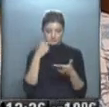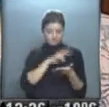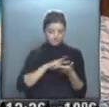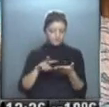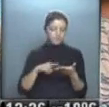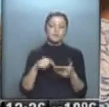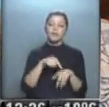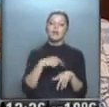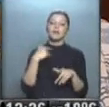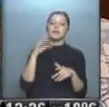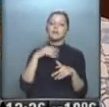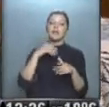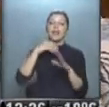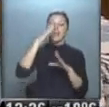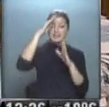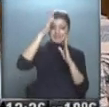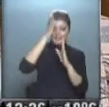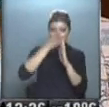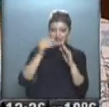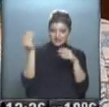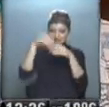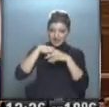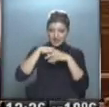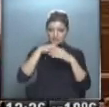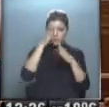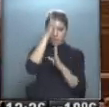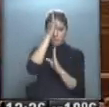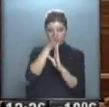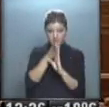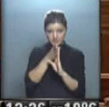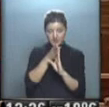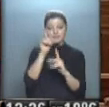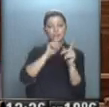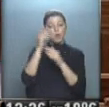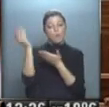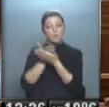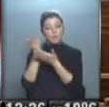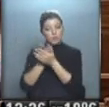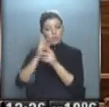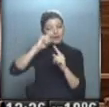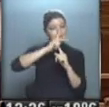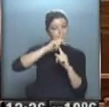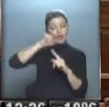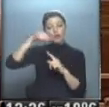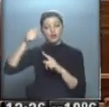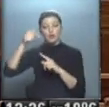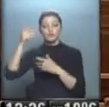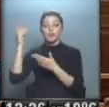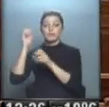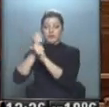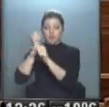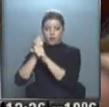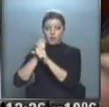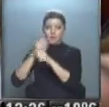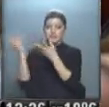el alto grado de integración vertical que existe en la Argentina entre los proveedores de señales y los operadores de sistemas